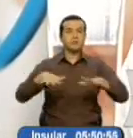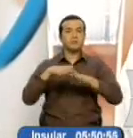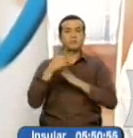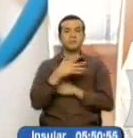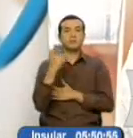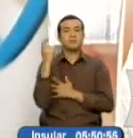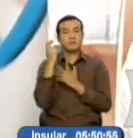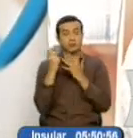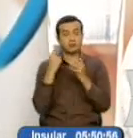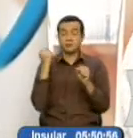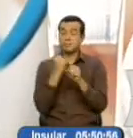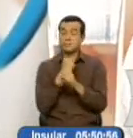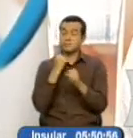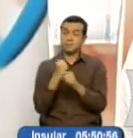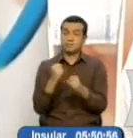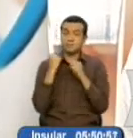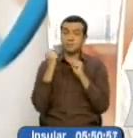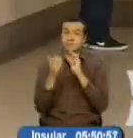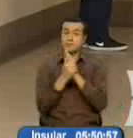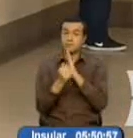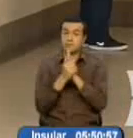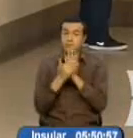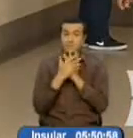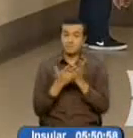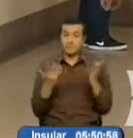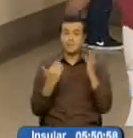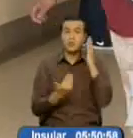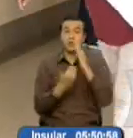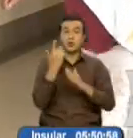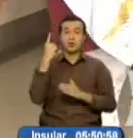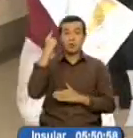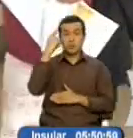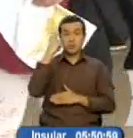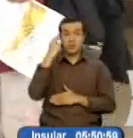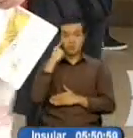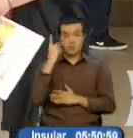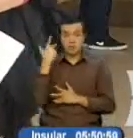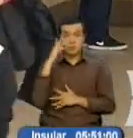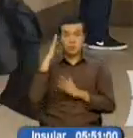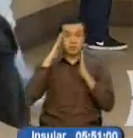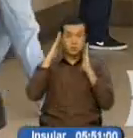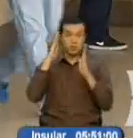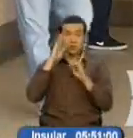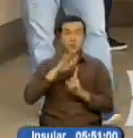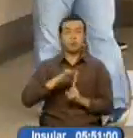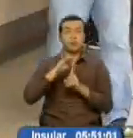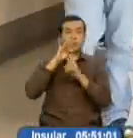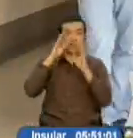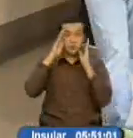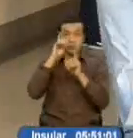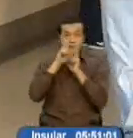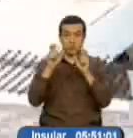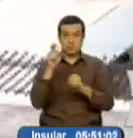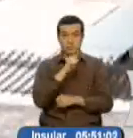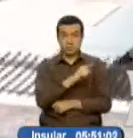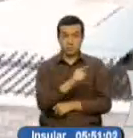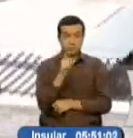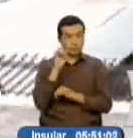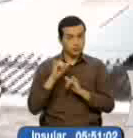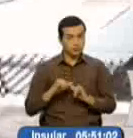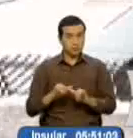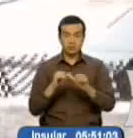eso vamos a trabajar muy fuertemente en la capacitación. En este nuevo gobierno, Cerro se buscará atender prioritariamente a los grupos vulnerables y